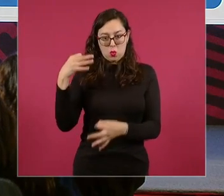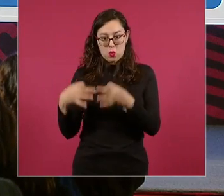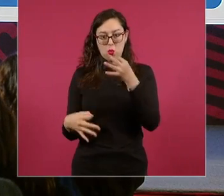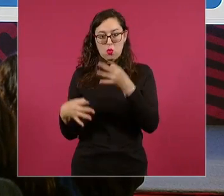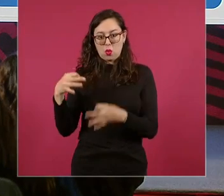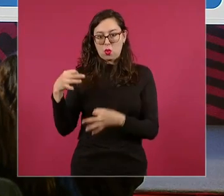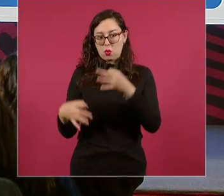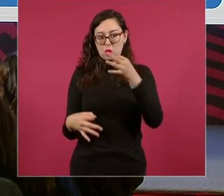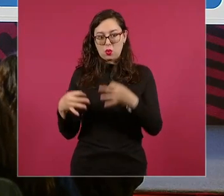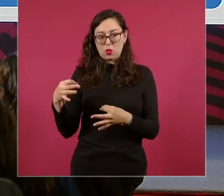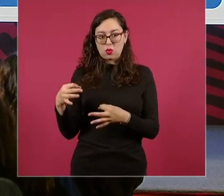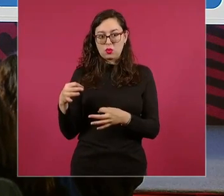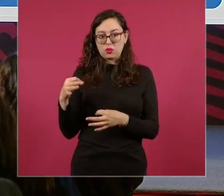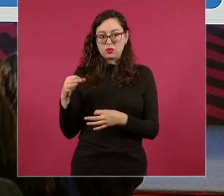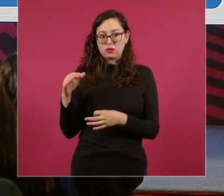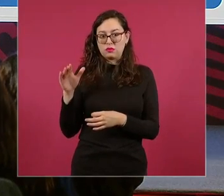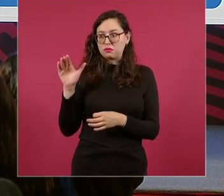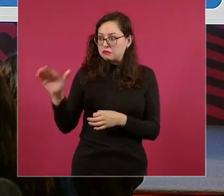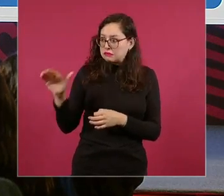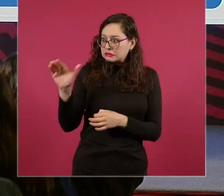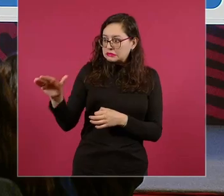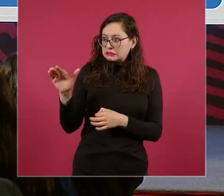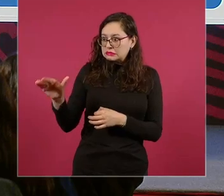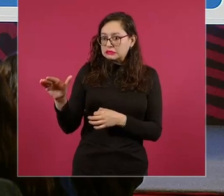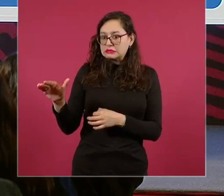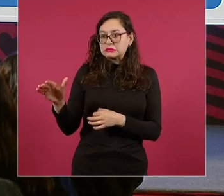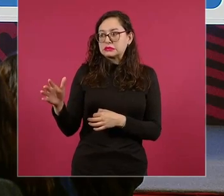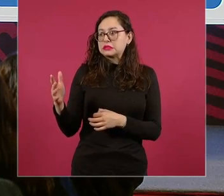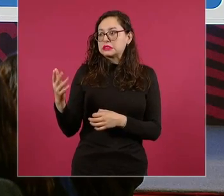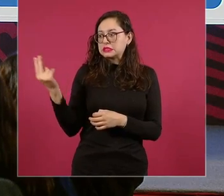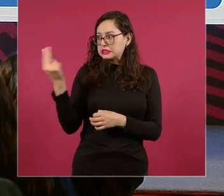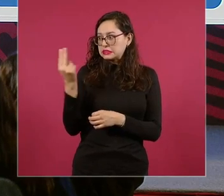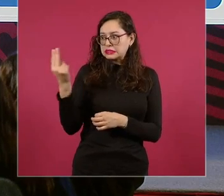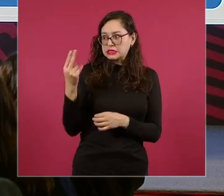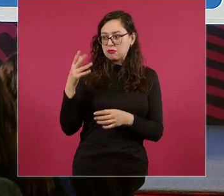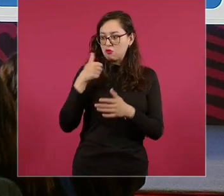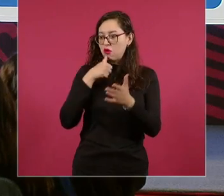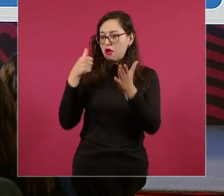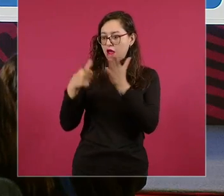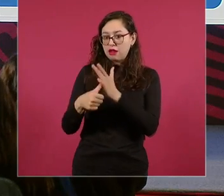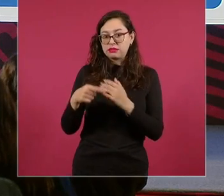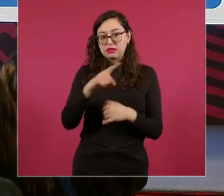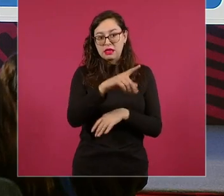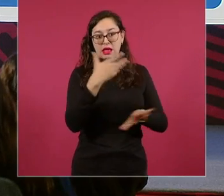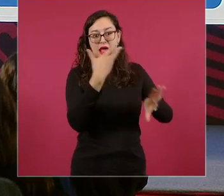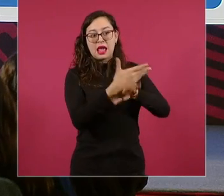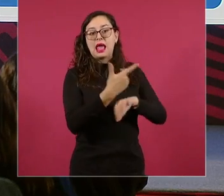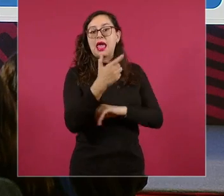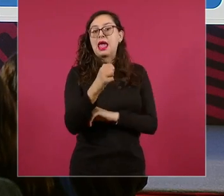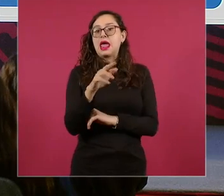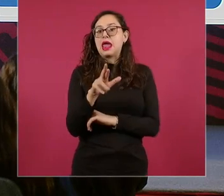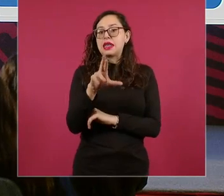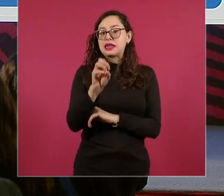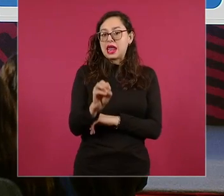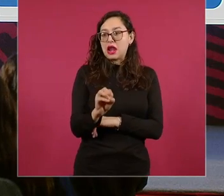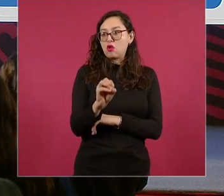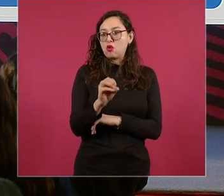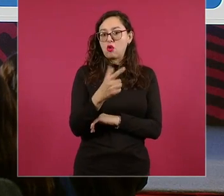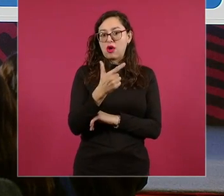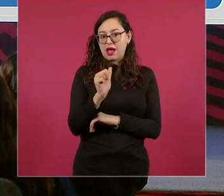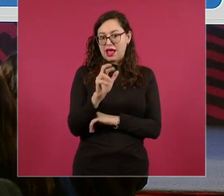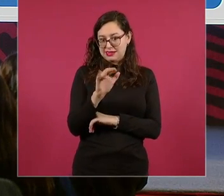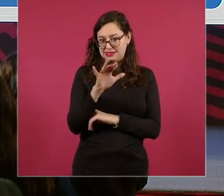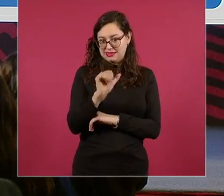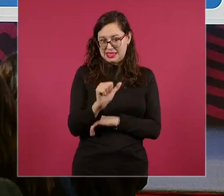niegan una orden de aprehensión contra Genaro por el delito de enriquecimiento ilícito,